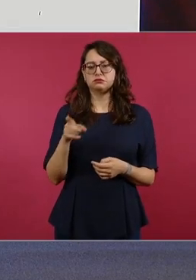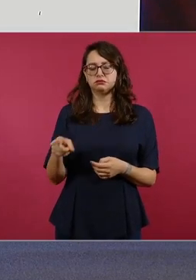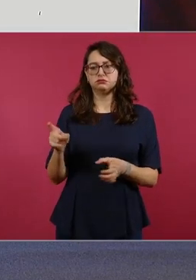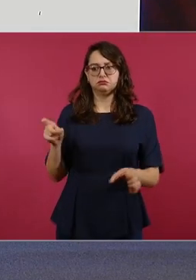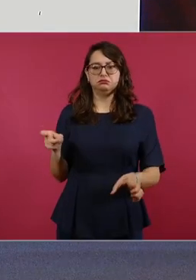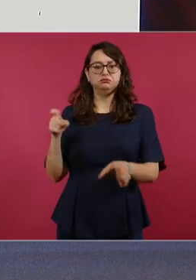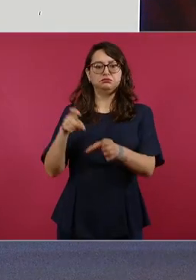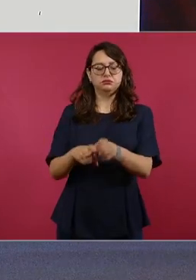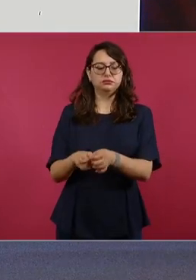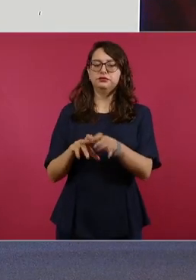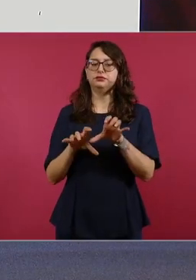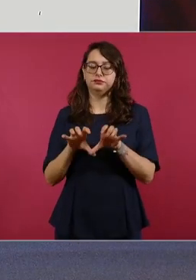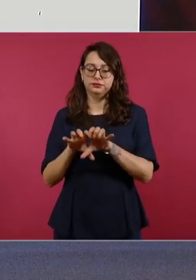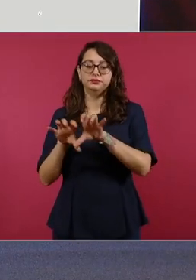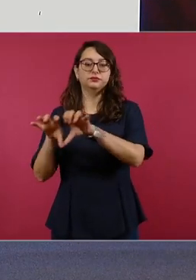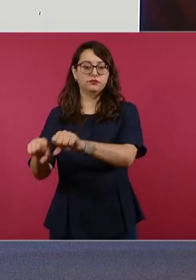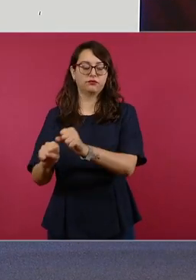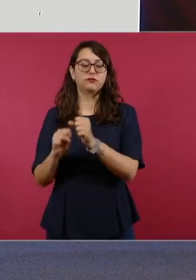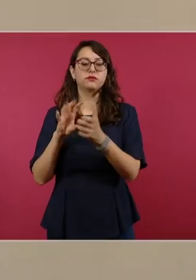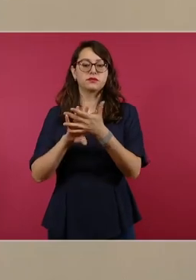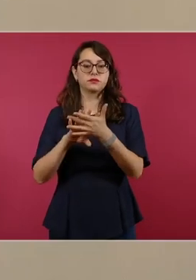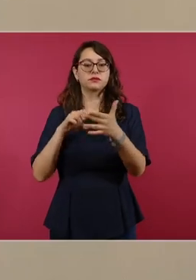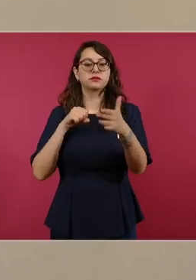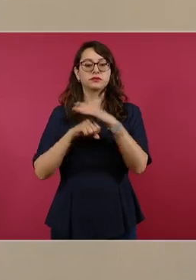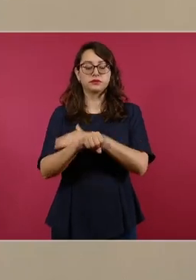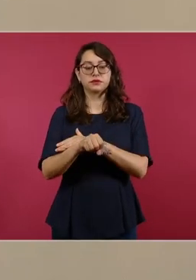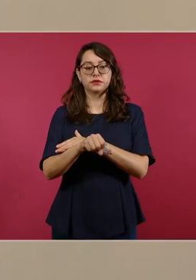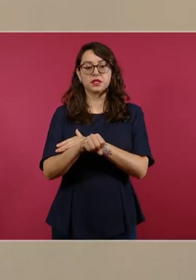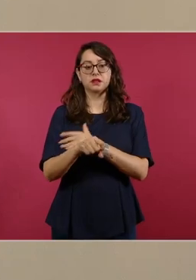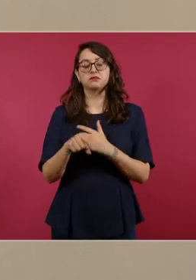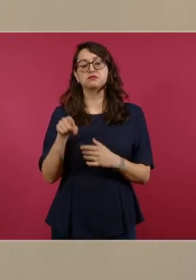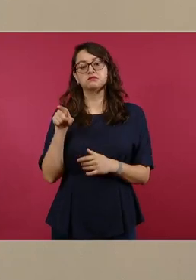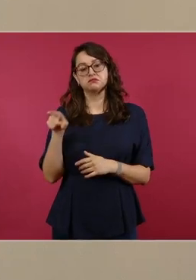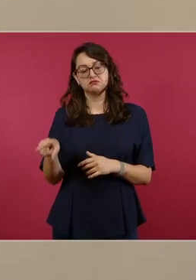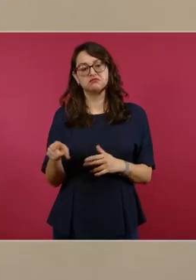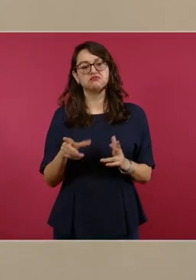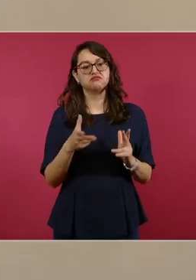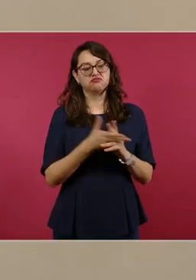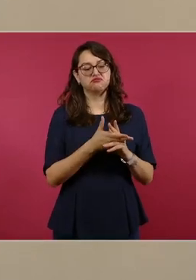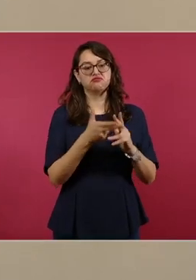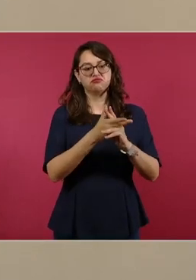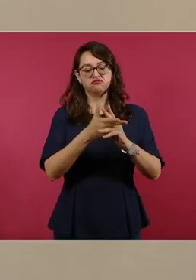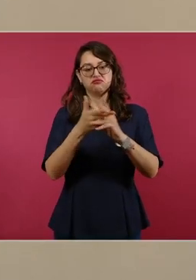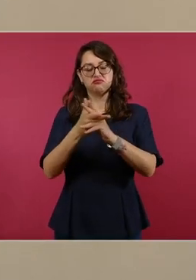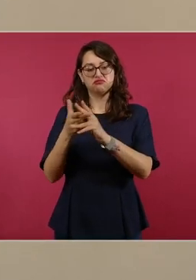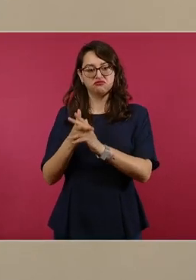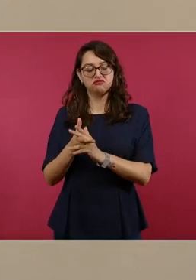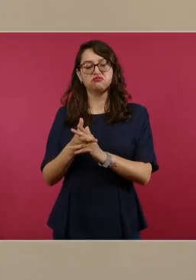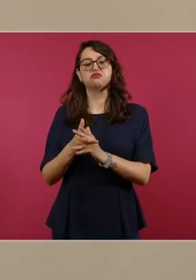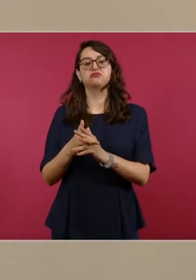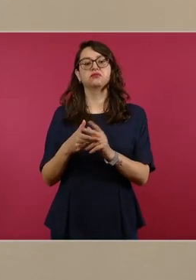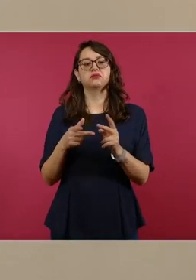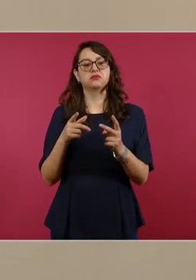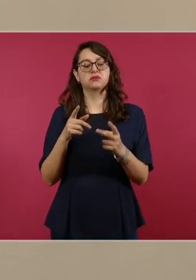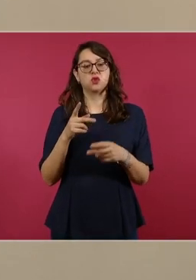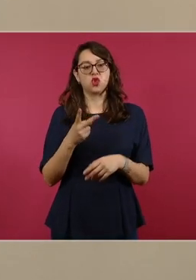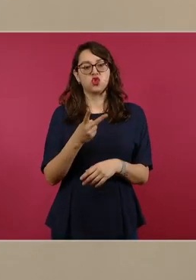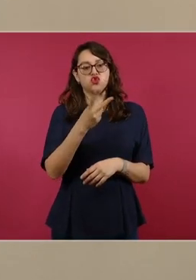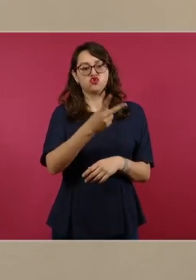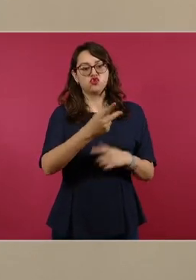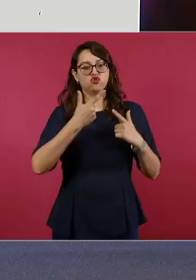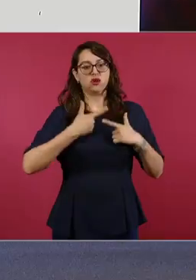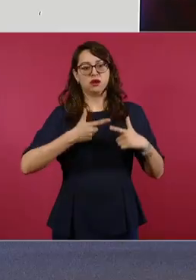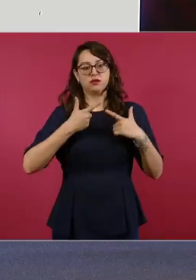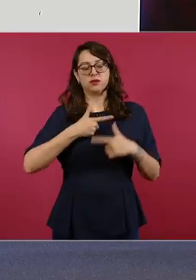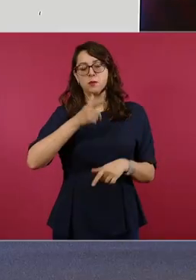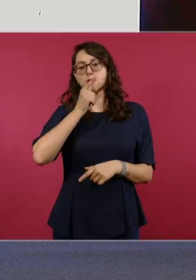Tiene en su contra orden de aprehensión por delito de homicidio calificado en grado de tentativa en agravio de dos agentes de